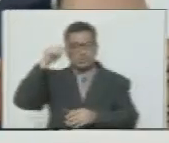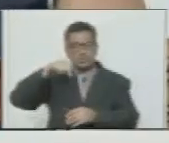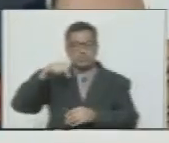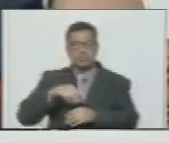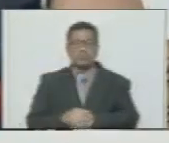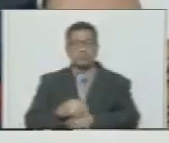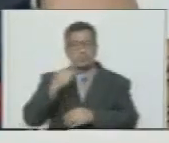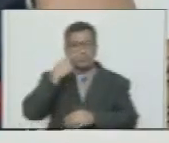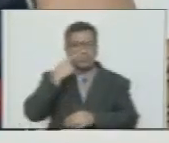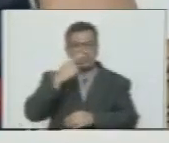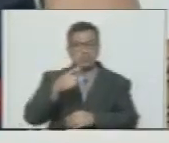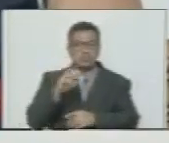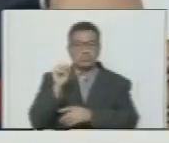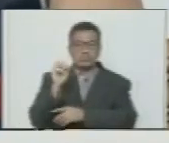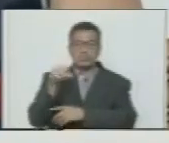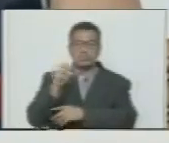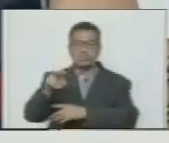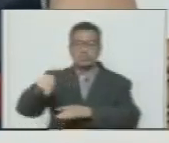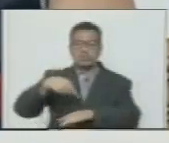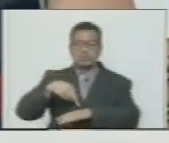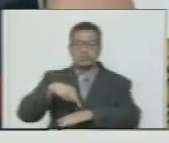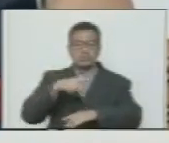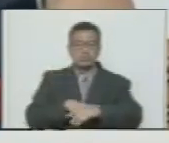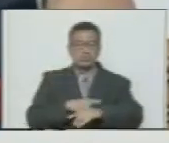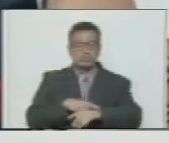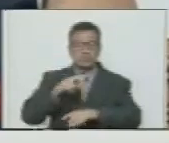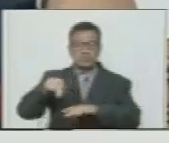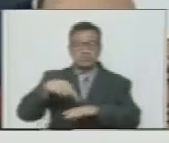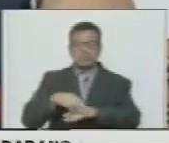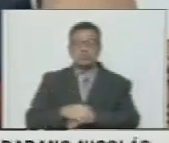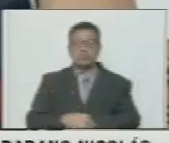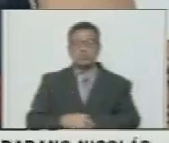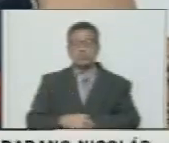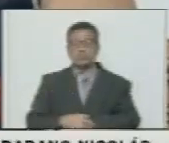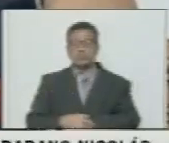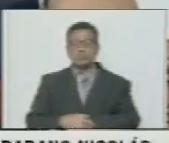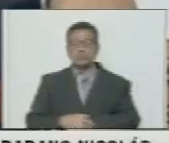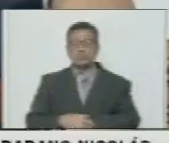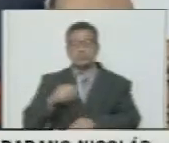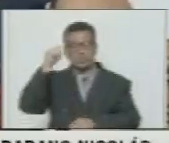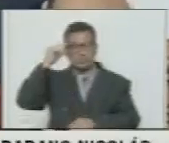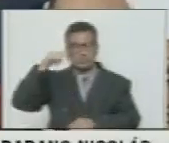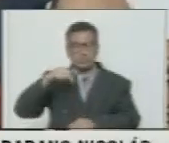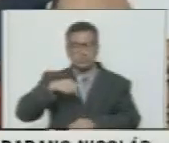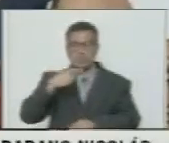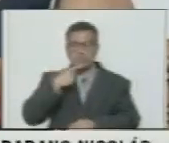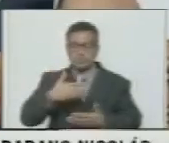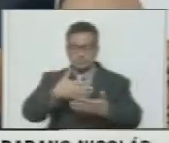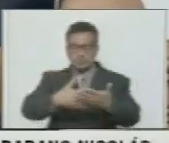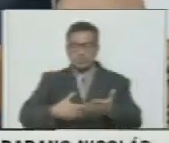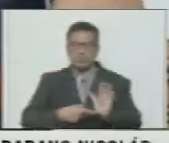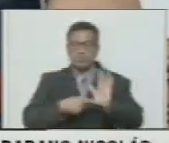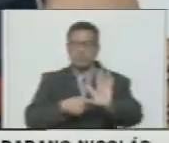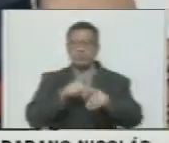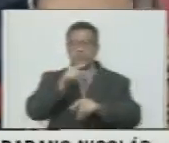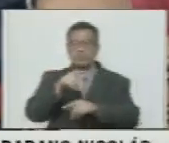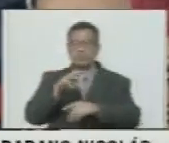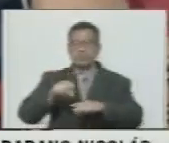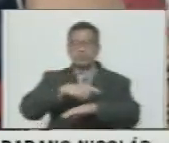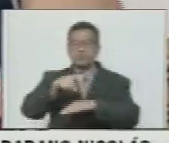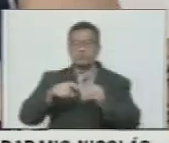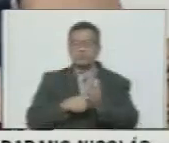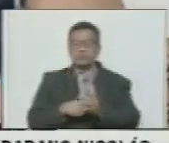que hoy está al pendiente de esta sesión ordinaria de la Asamblea Nacional. Hoy me corresponde, bueno, presentar